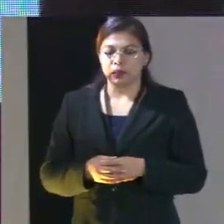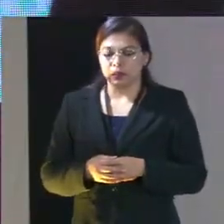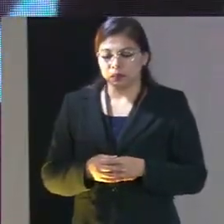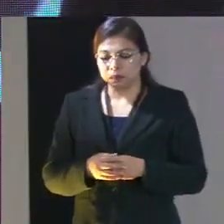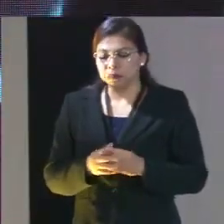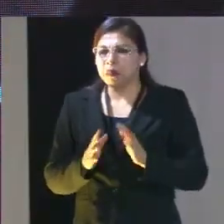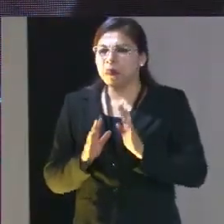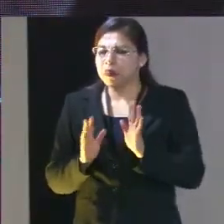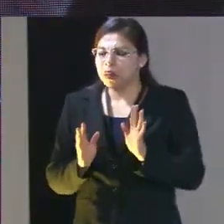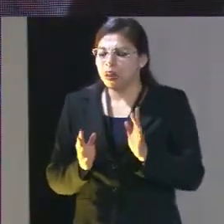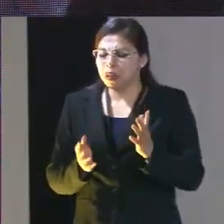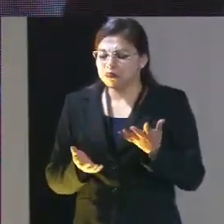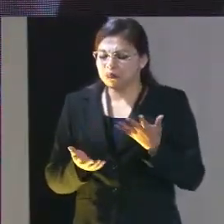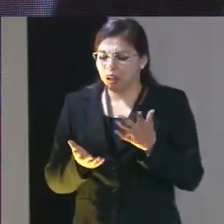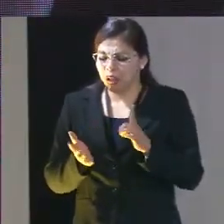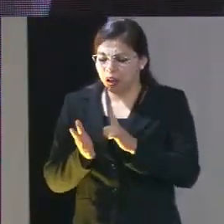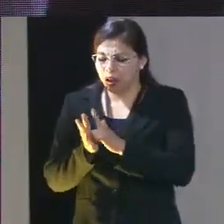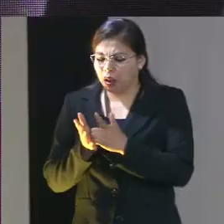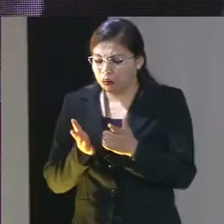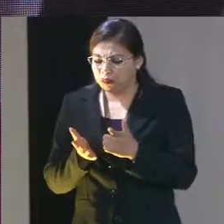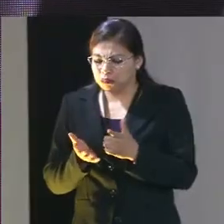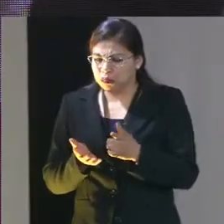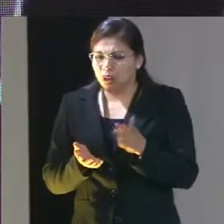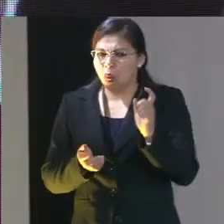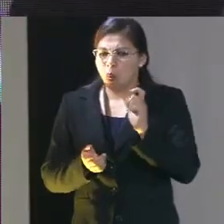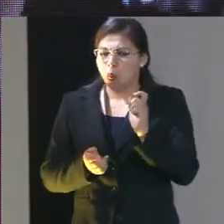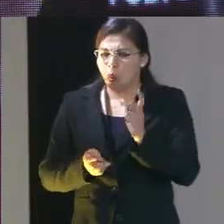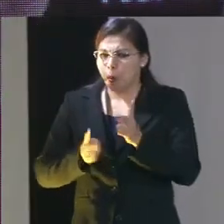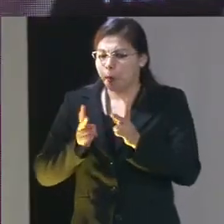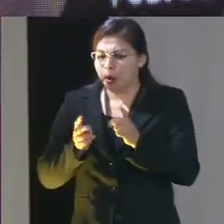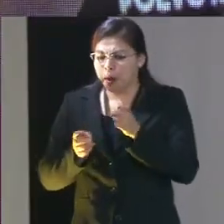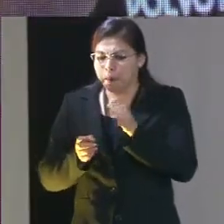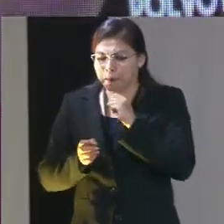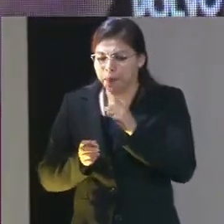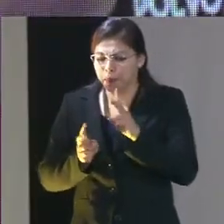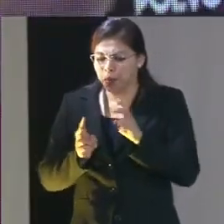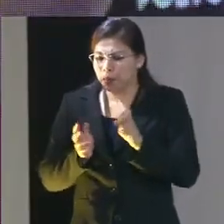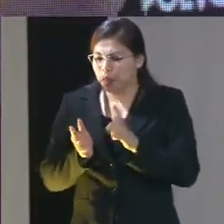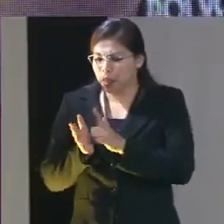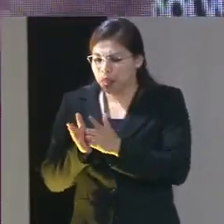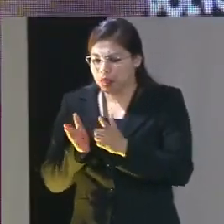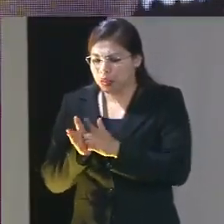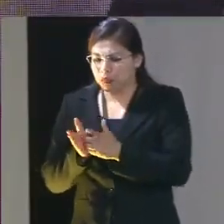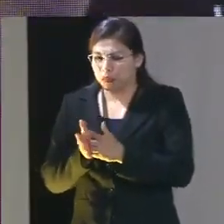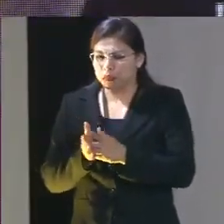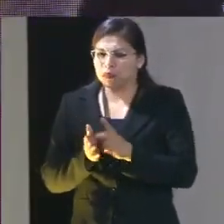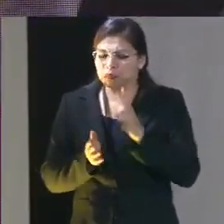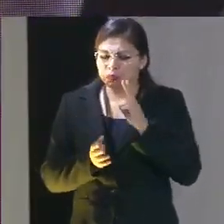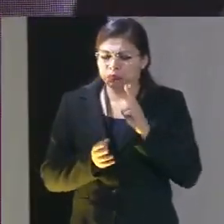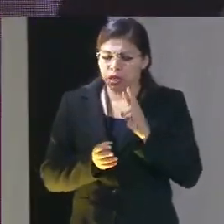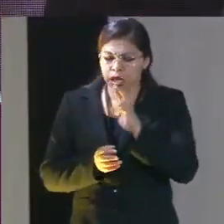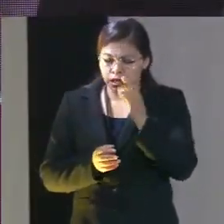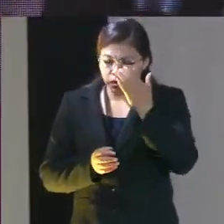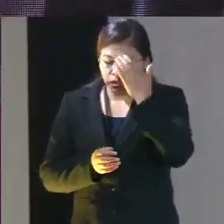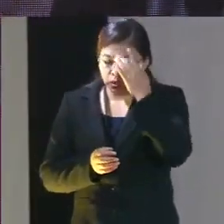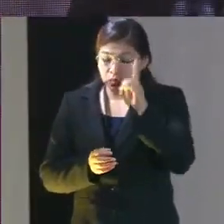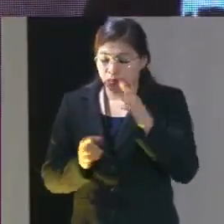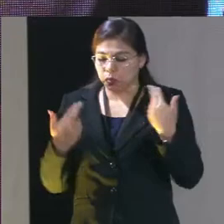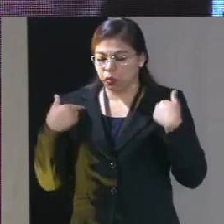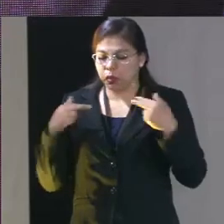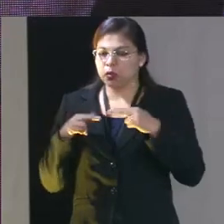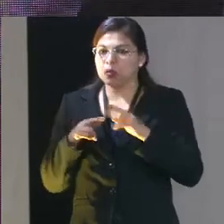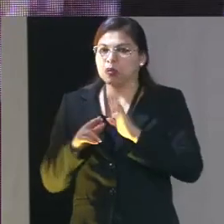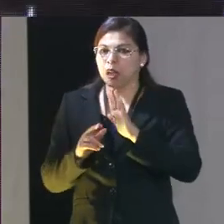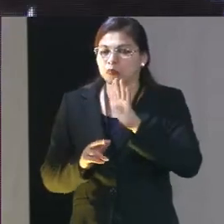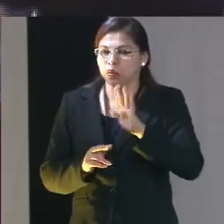Ya habló del libro Armando, y cuando se habla del libro se pueden decir muchas cosas y solo quiero decir una. Recordando a otro maestro que